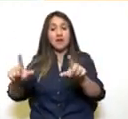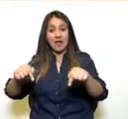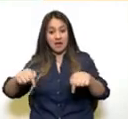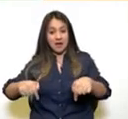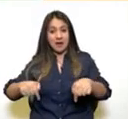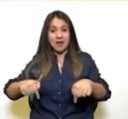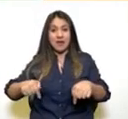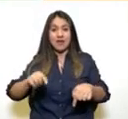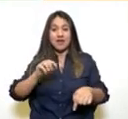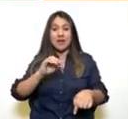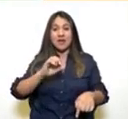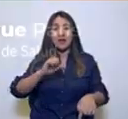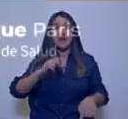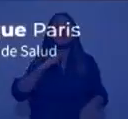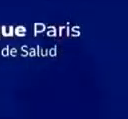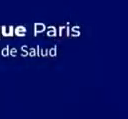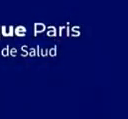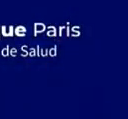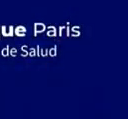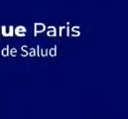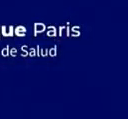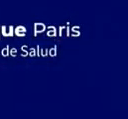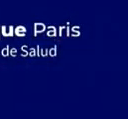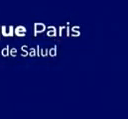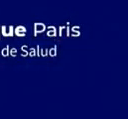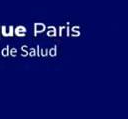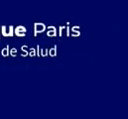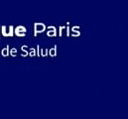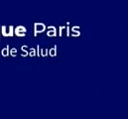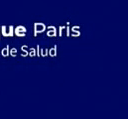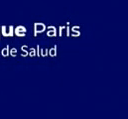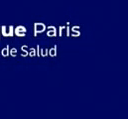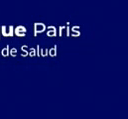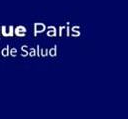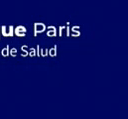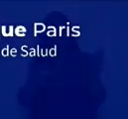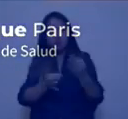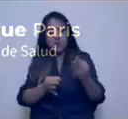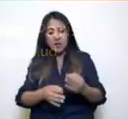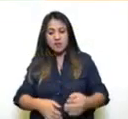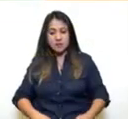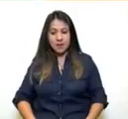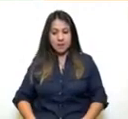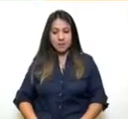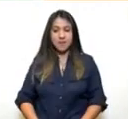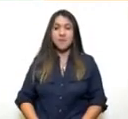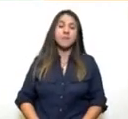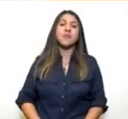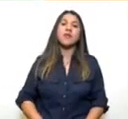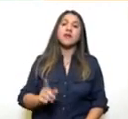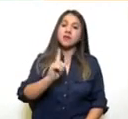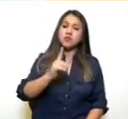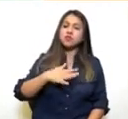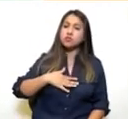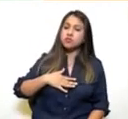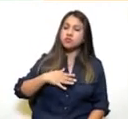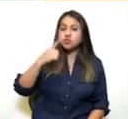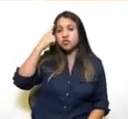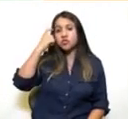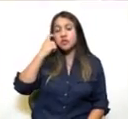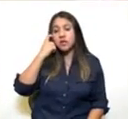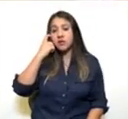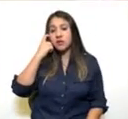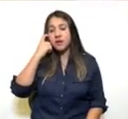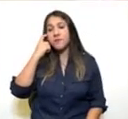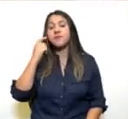enrique parís tendrá alguna pregunta que le gustaría hacerle ministro partido sugerencia yo yo creo que